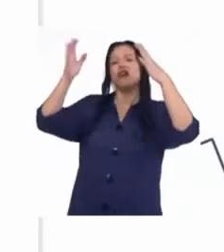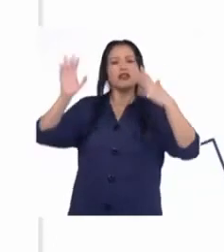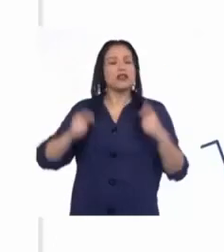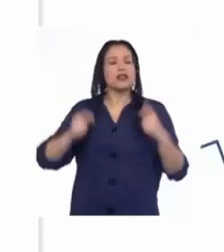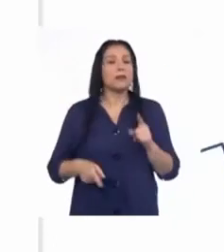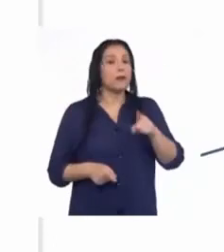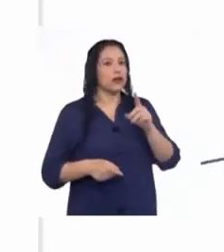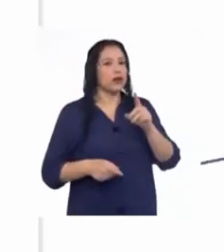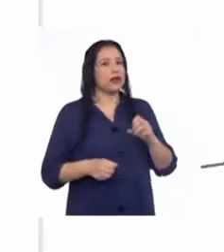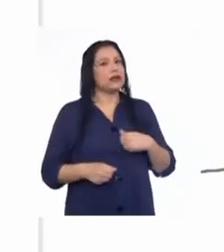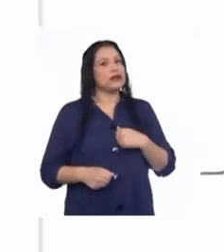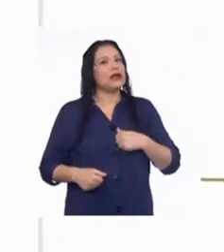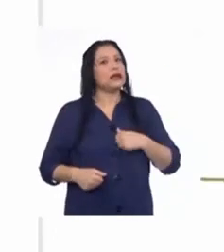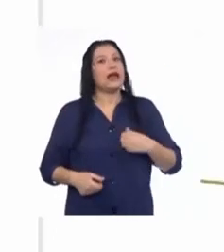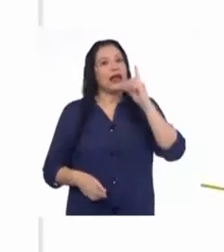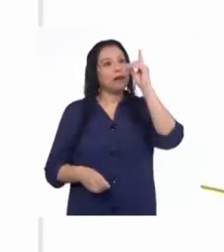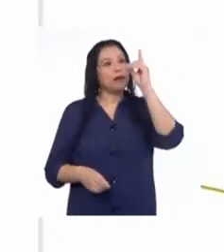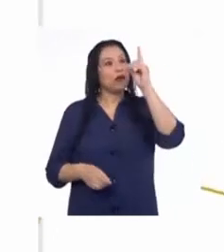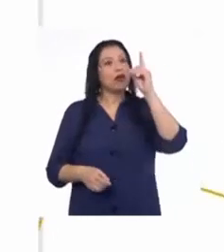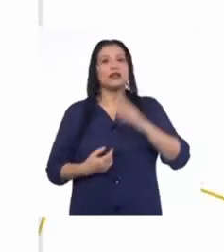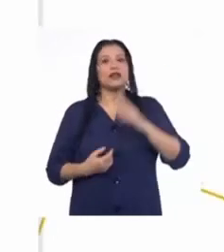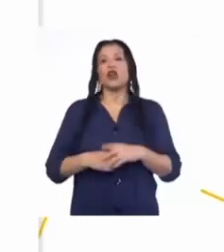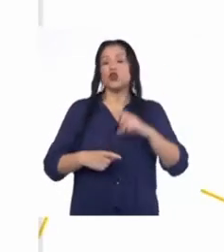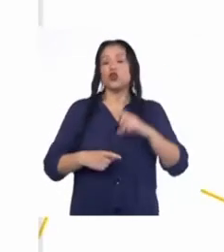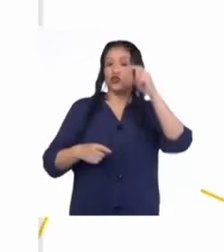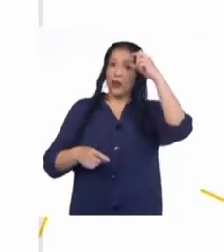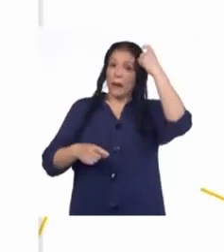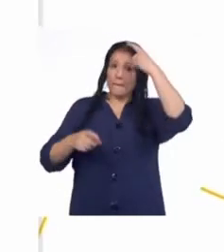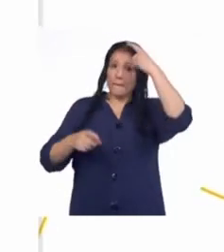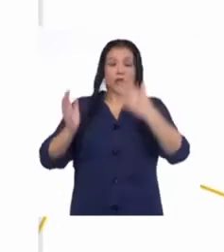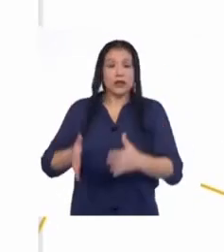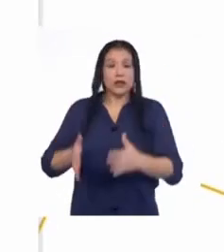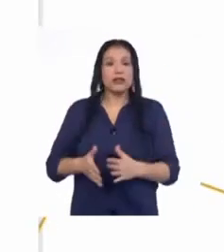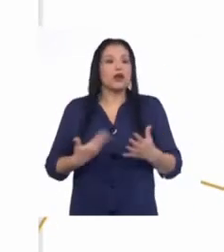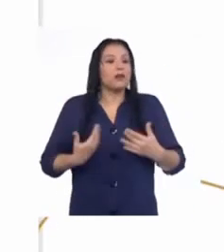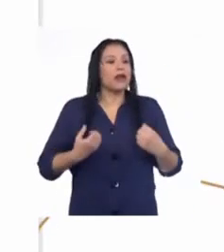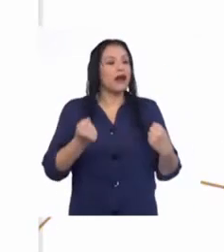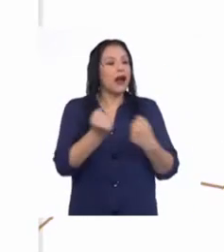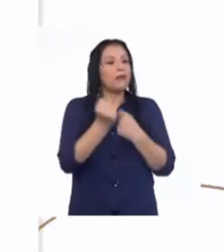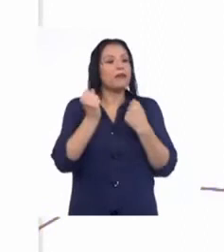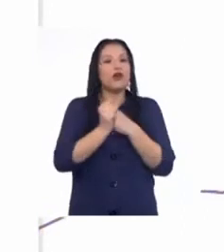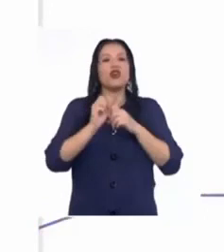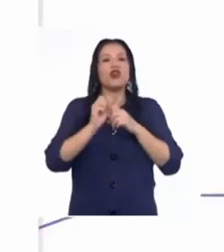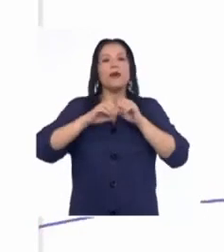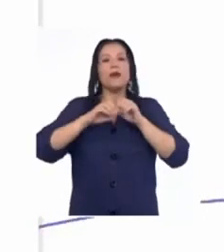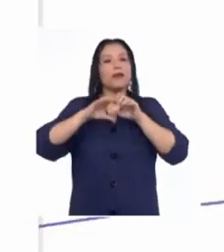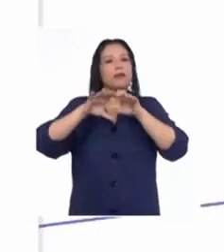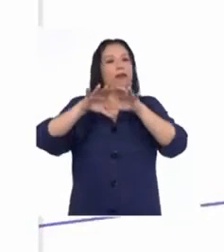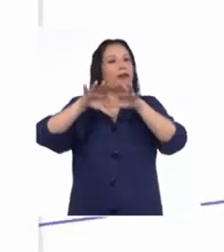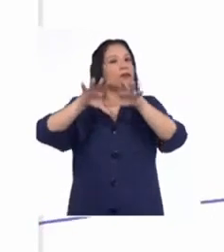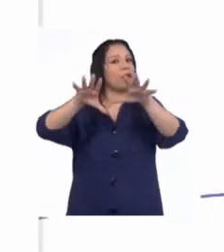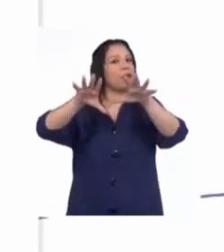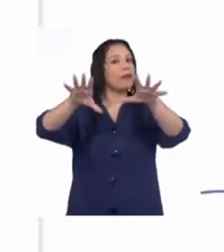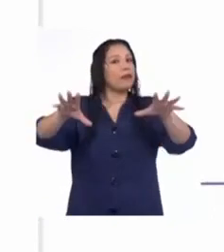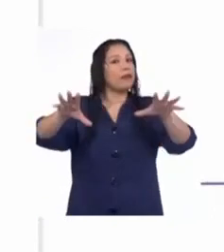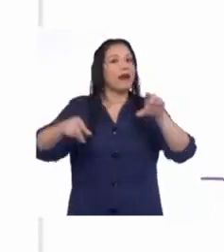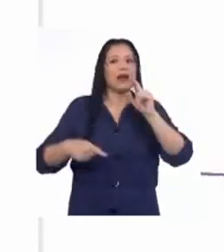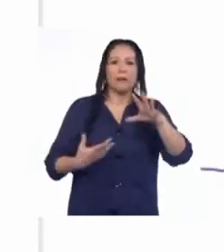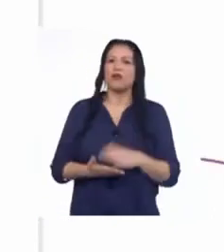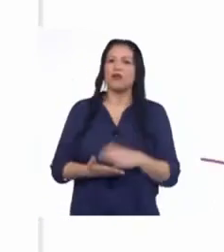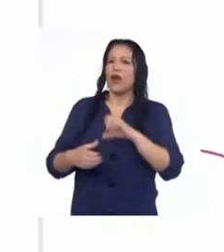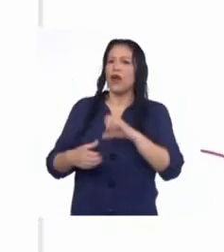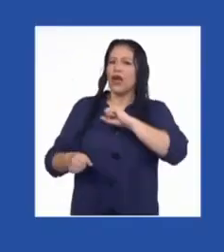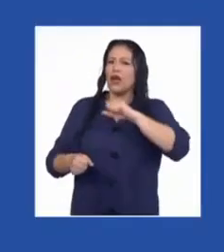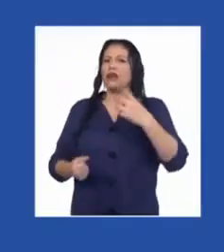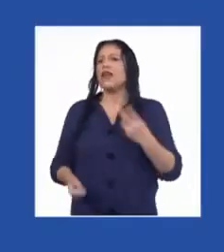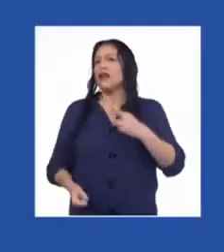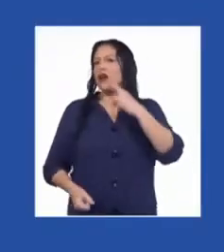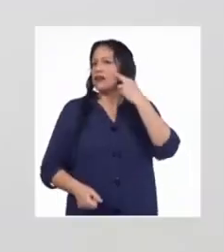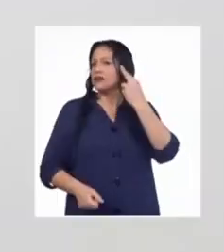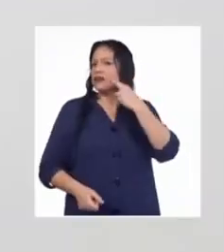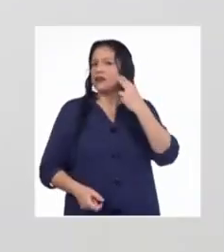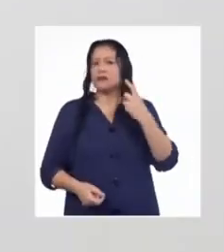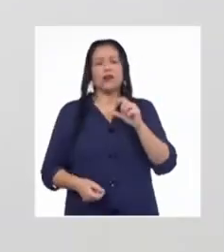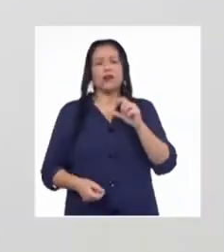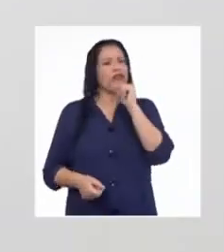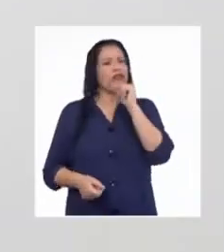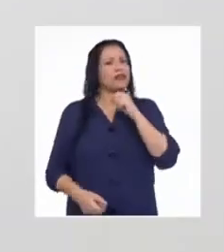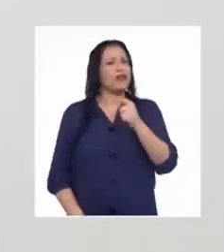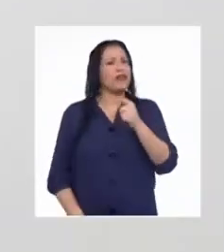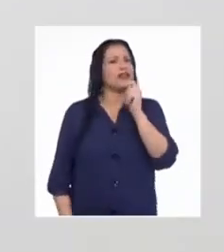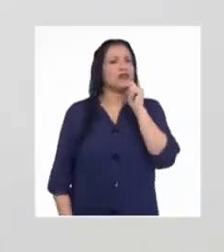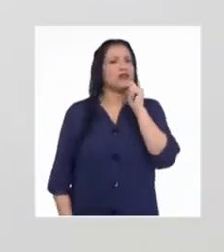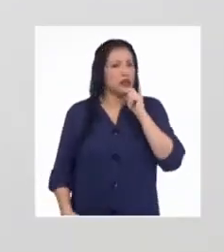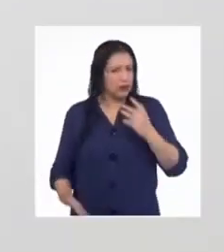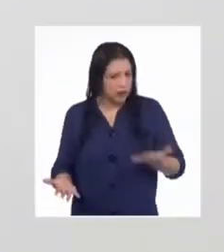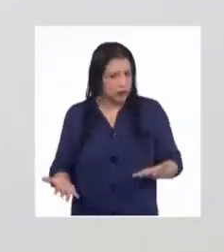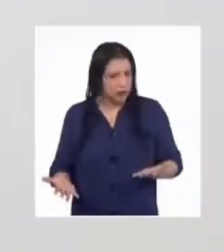los políticos populistas pueden movilizar apoyo utilizando propaganda y llamamientos al racismo y otras formas de intolerancia. Según